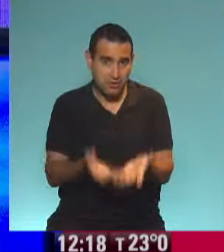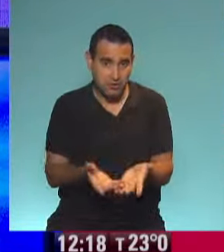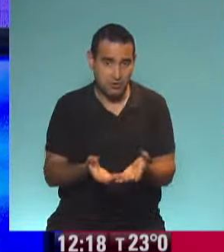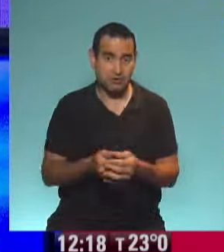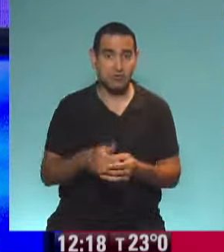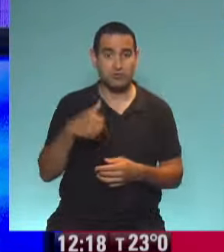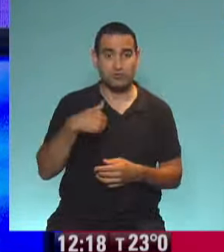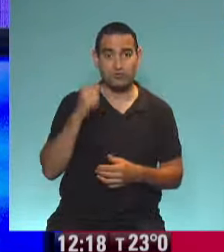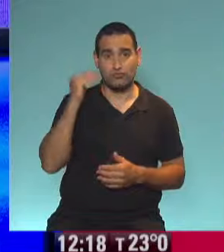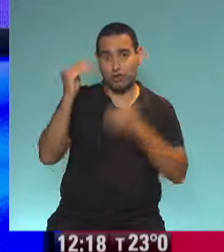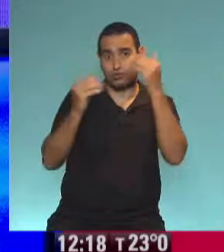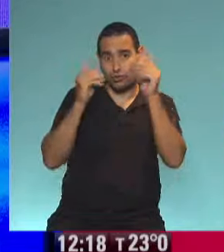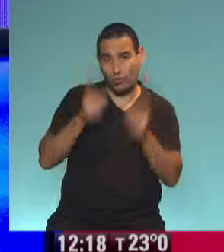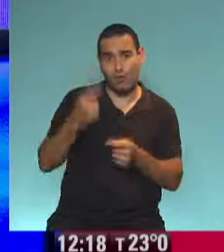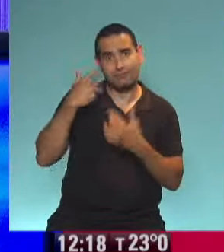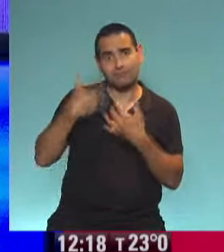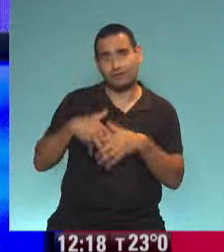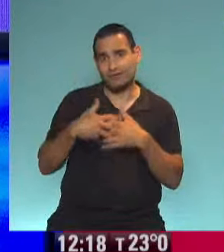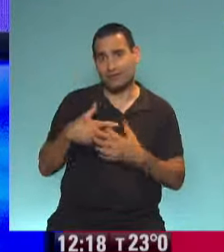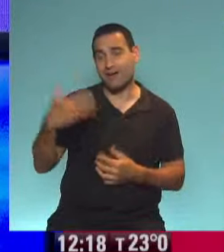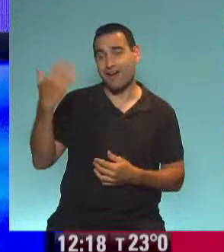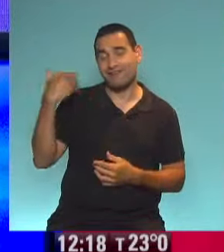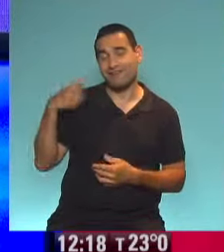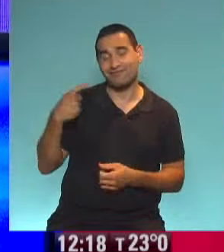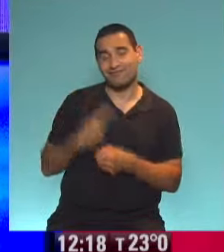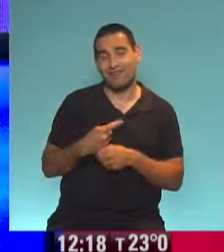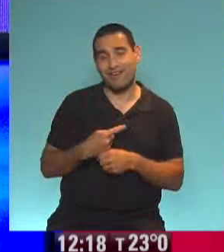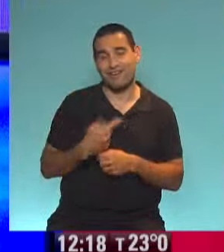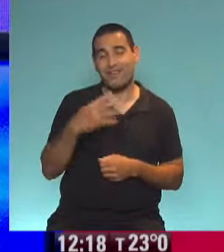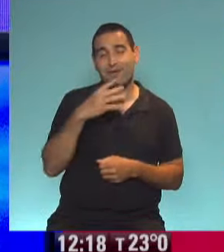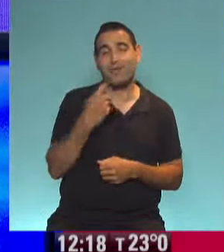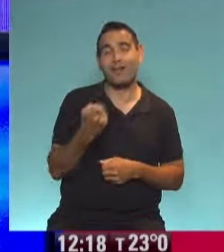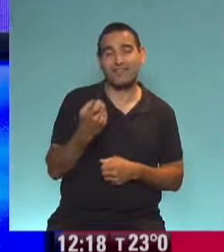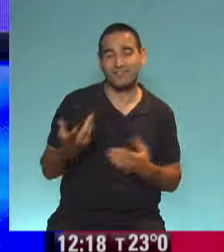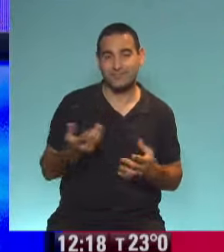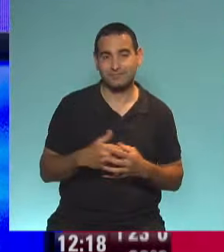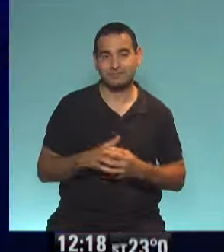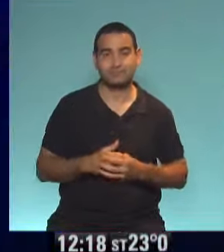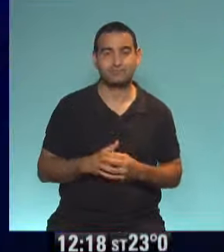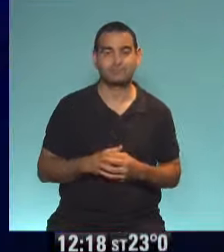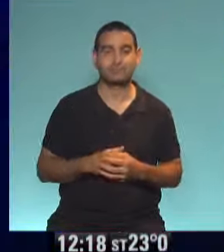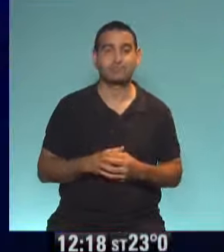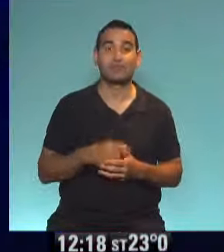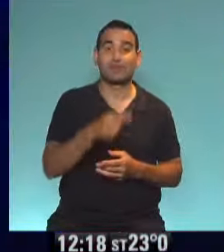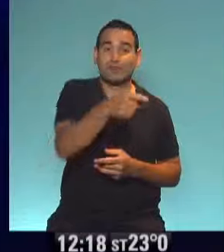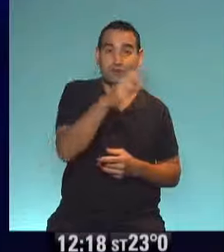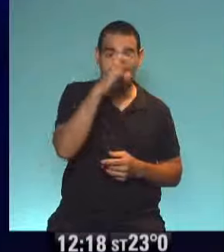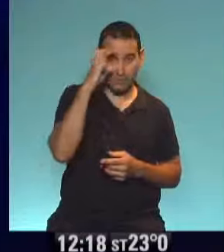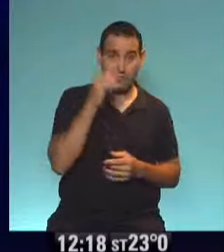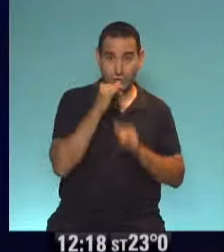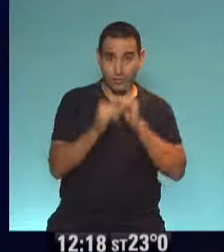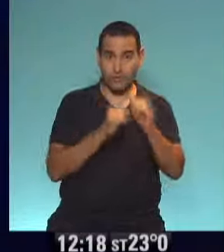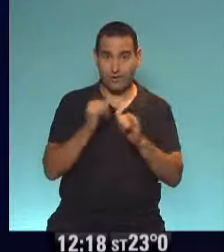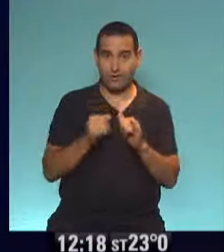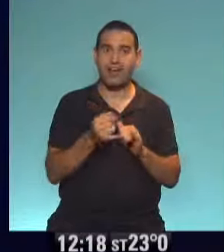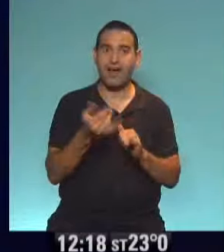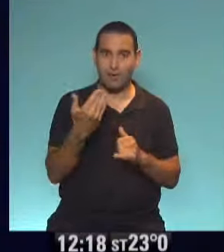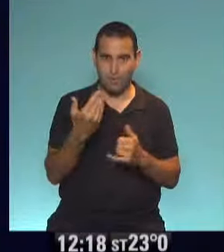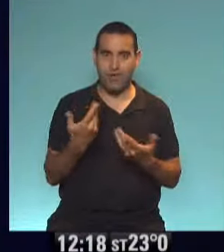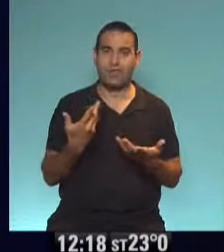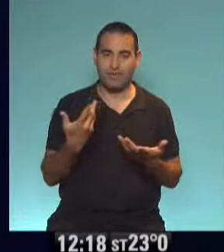a reflexionar sobre un montón de temas que no pudimos hacerlo en su momento, por ahí porque no tuvimos la oportunidad. Y esto que dice Pablo forma parte de lo que podemos